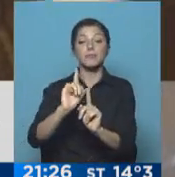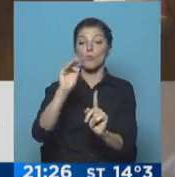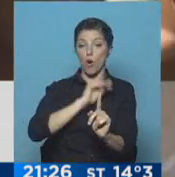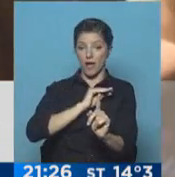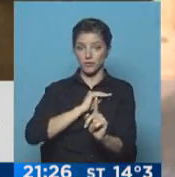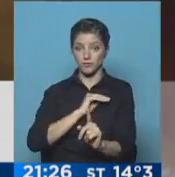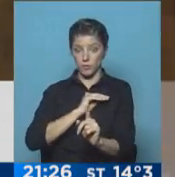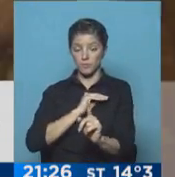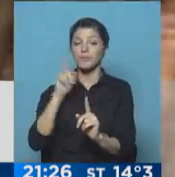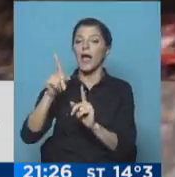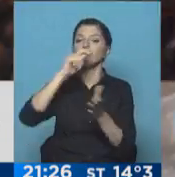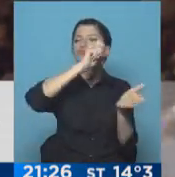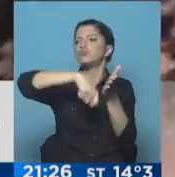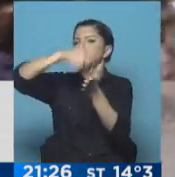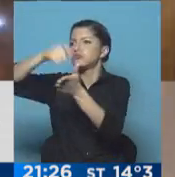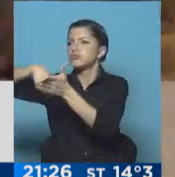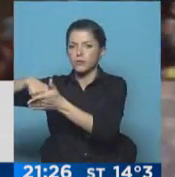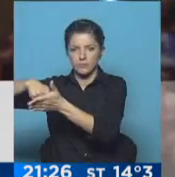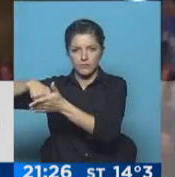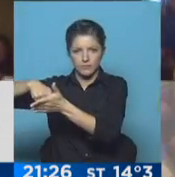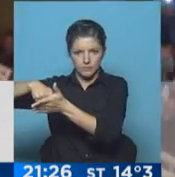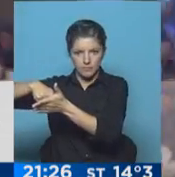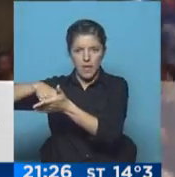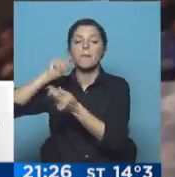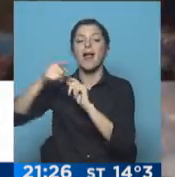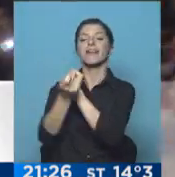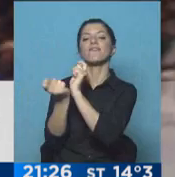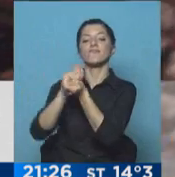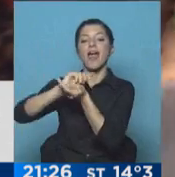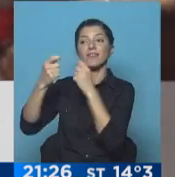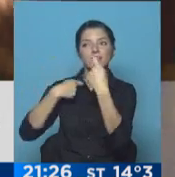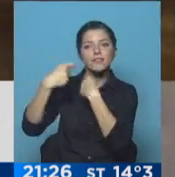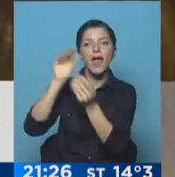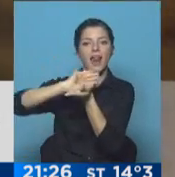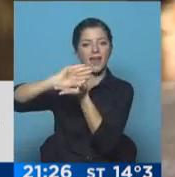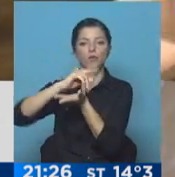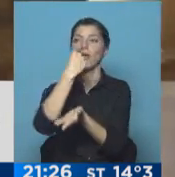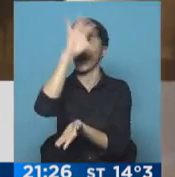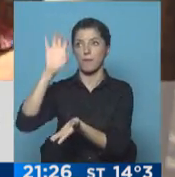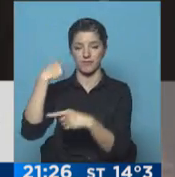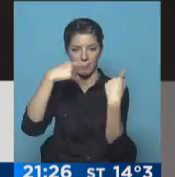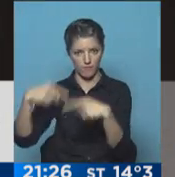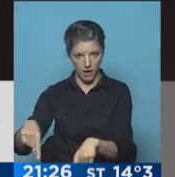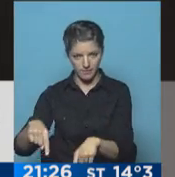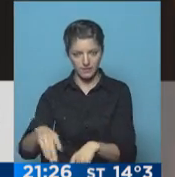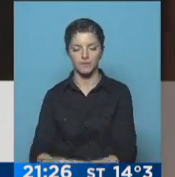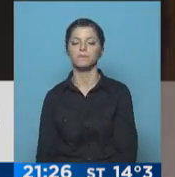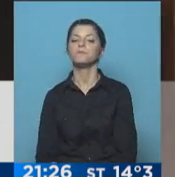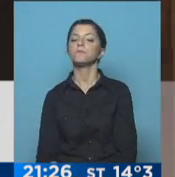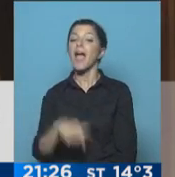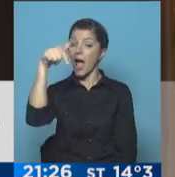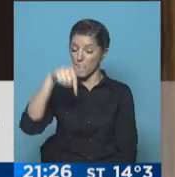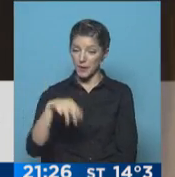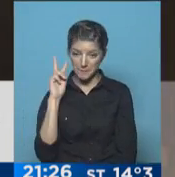allí sellaron justamente con su firma este refinanciamiento de las deudas los diferentes gobernadores. Lo decíamos